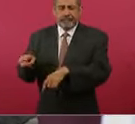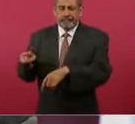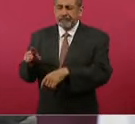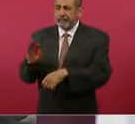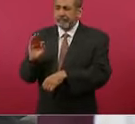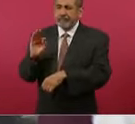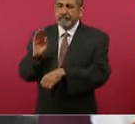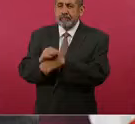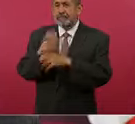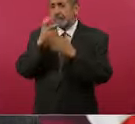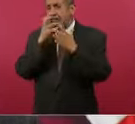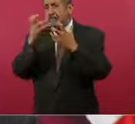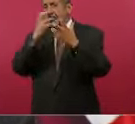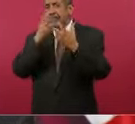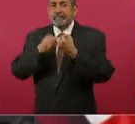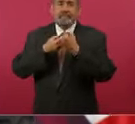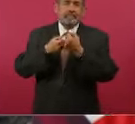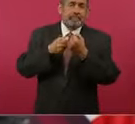que